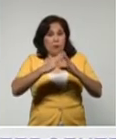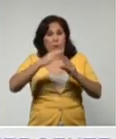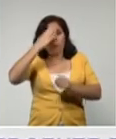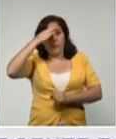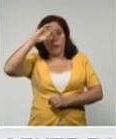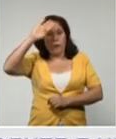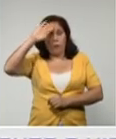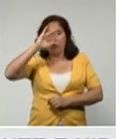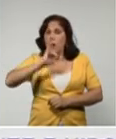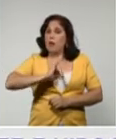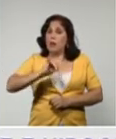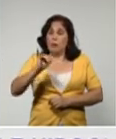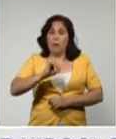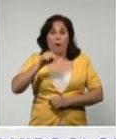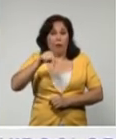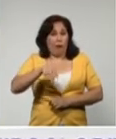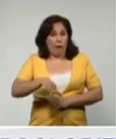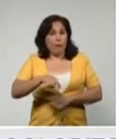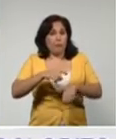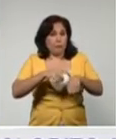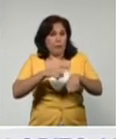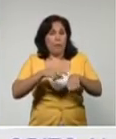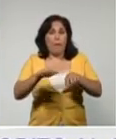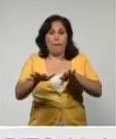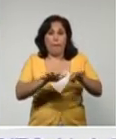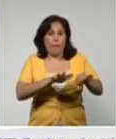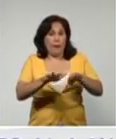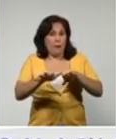también estamos preparándonos,